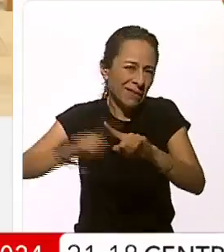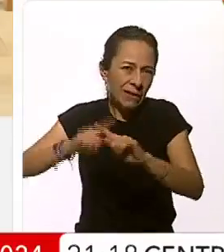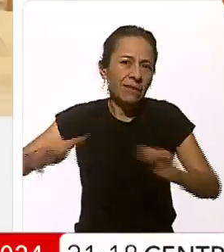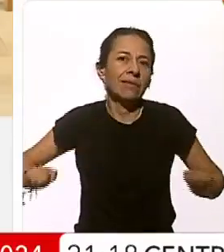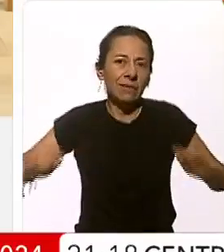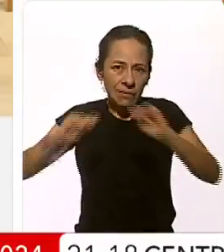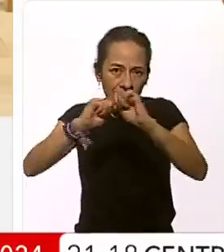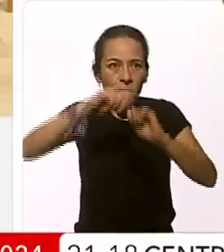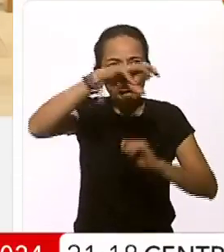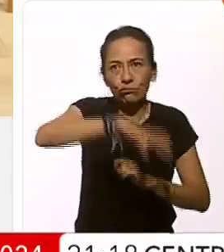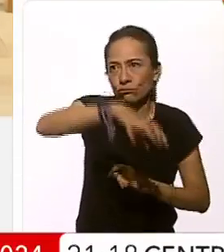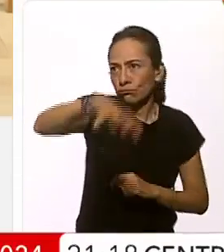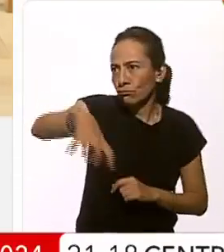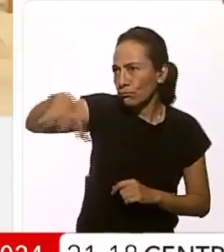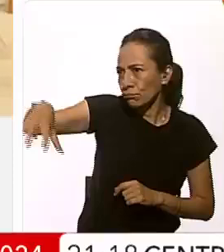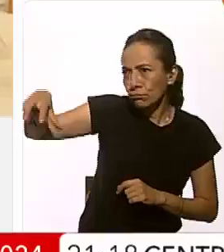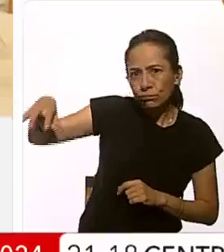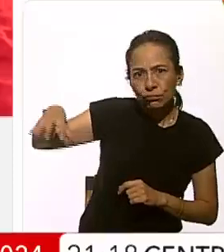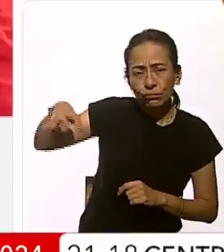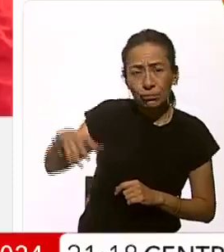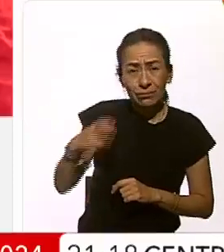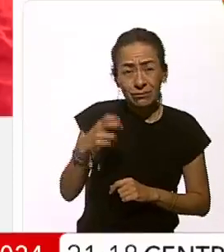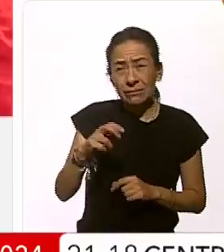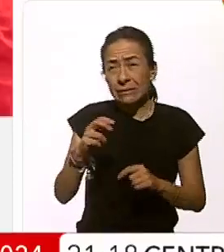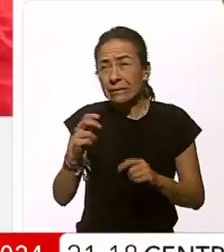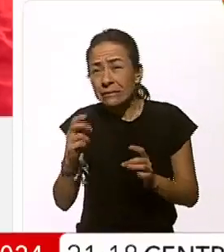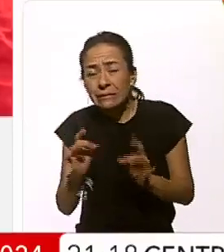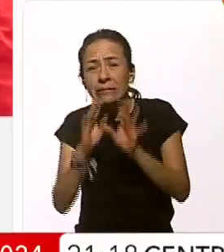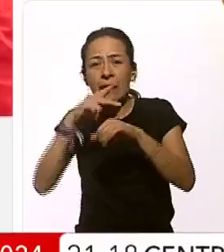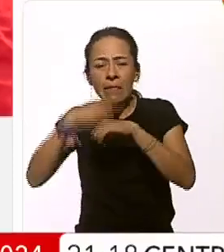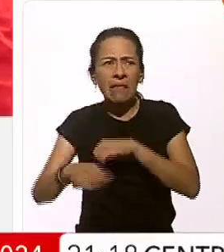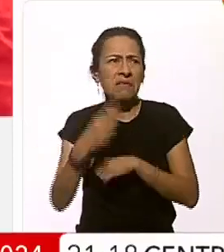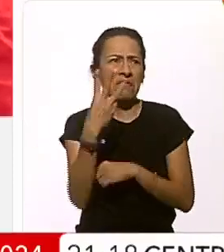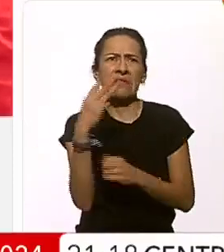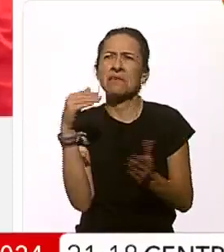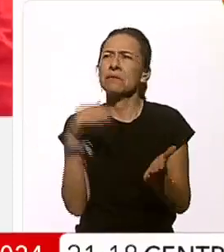Ese daño de más de